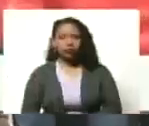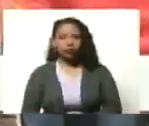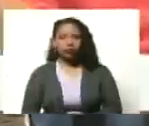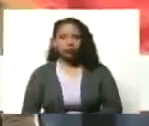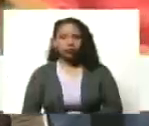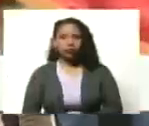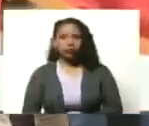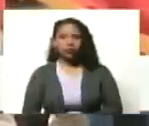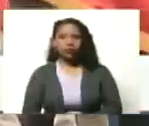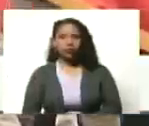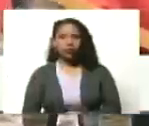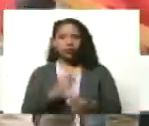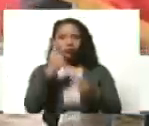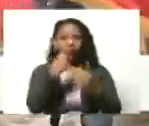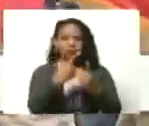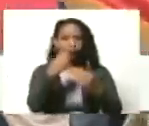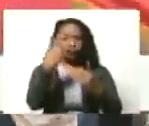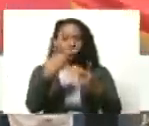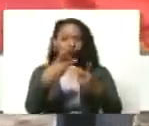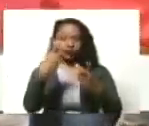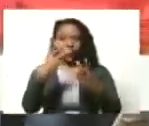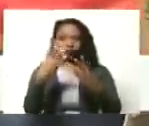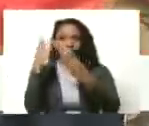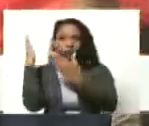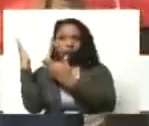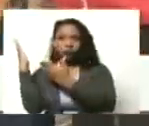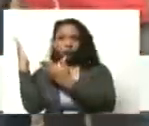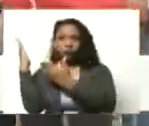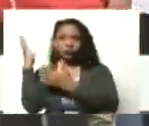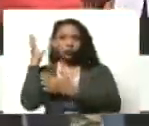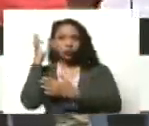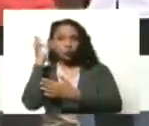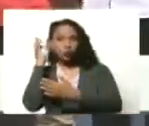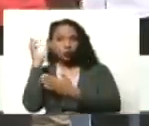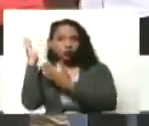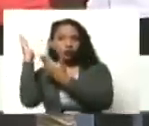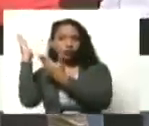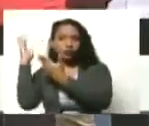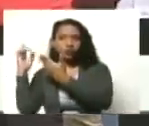Daibimar, Dora, uno, y se lo entrego a la niña Carmen.